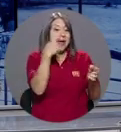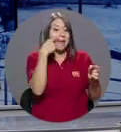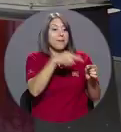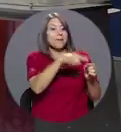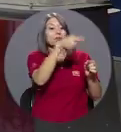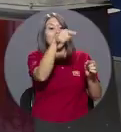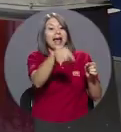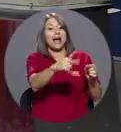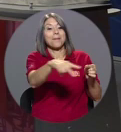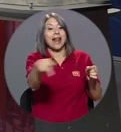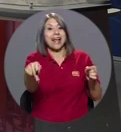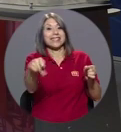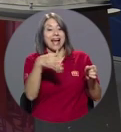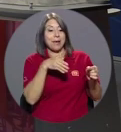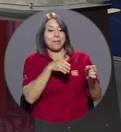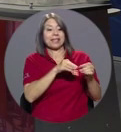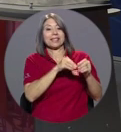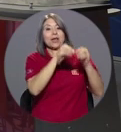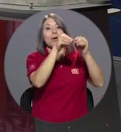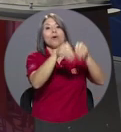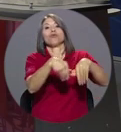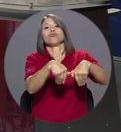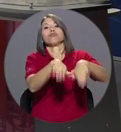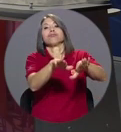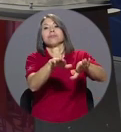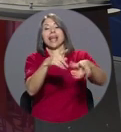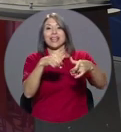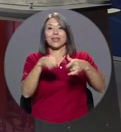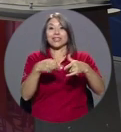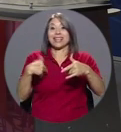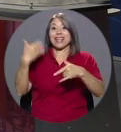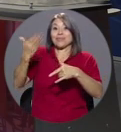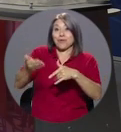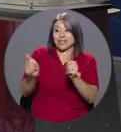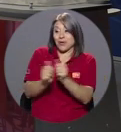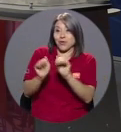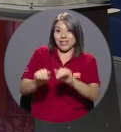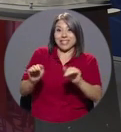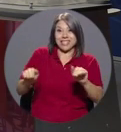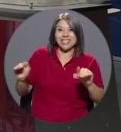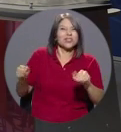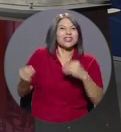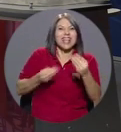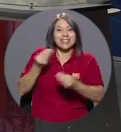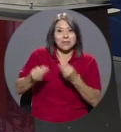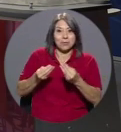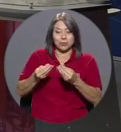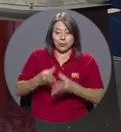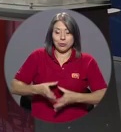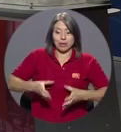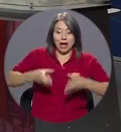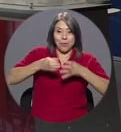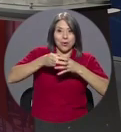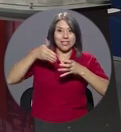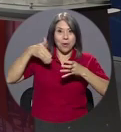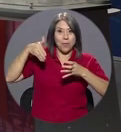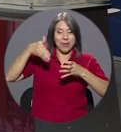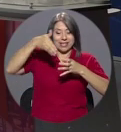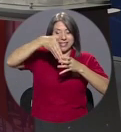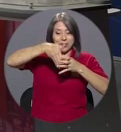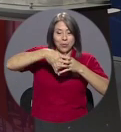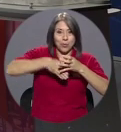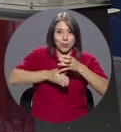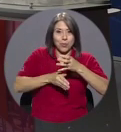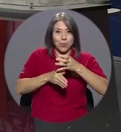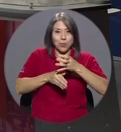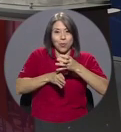en el frente del Parque Marino, pero lo hacemos con niños de escuelas y colegios que les damos un pez en una bolsa, ellos lo llevan hasta la orilla del